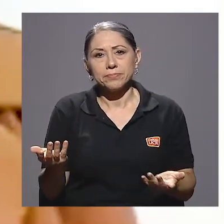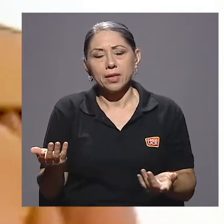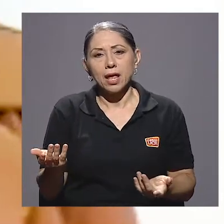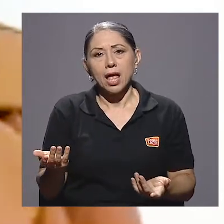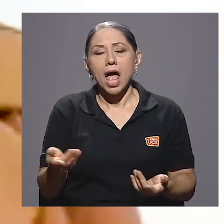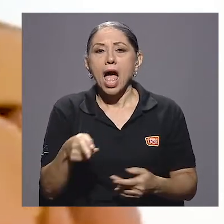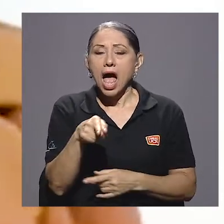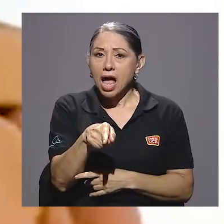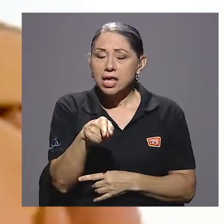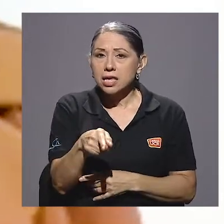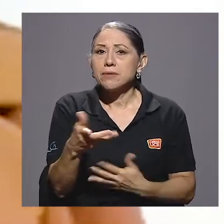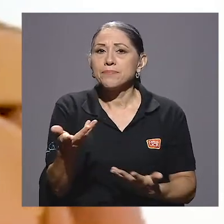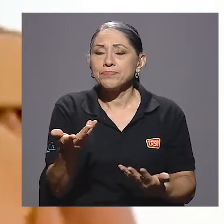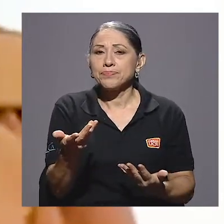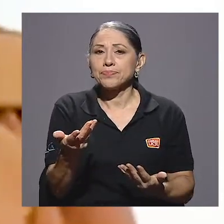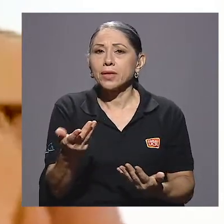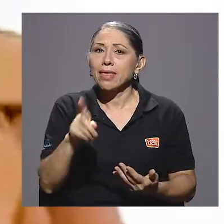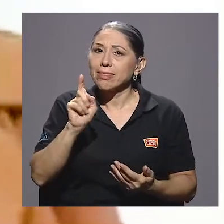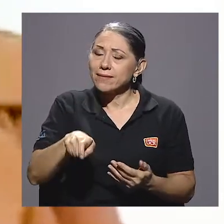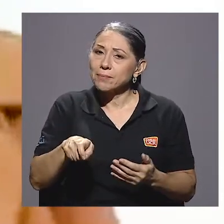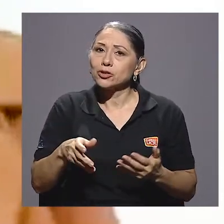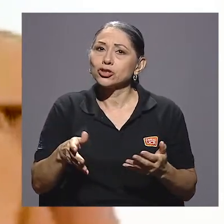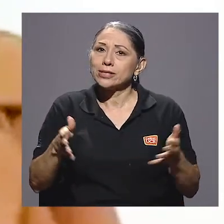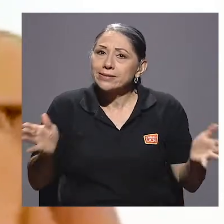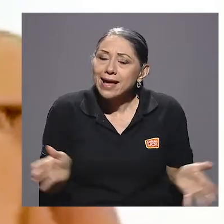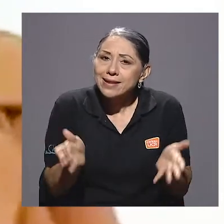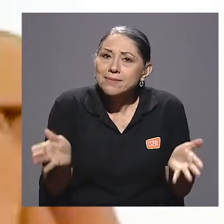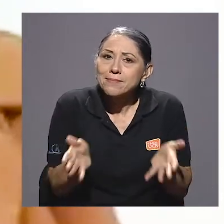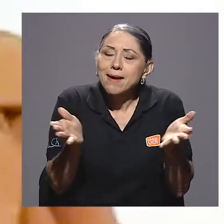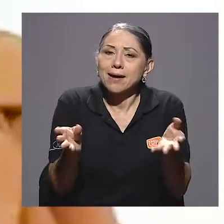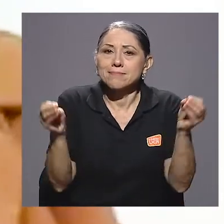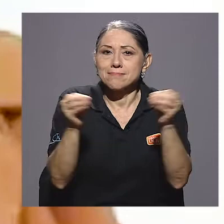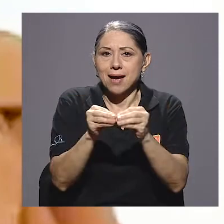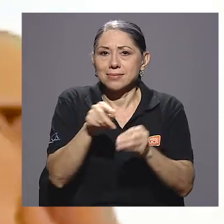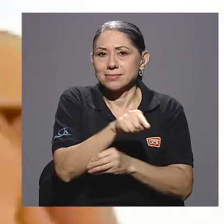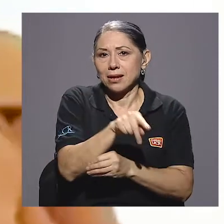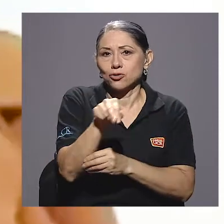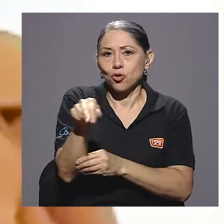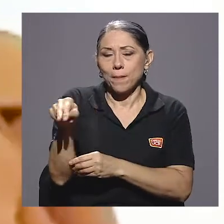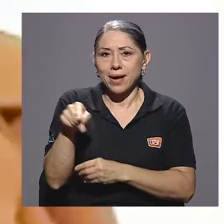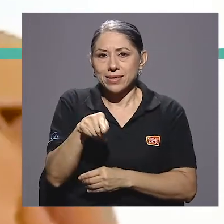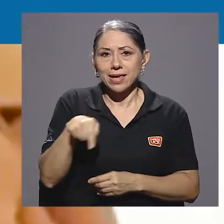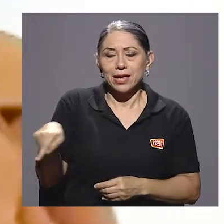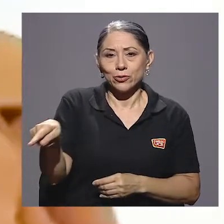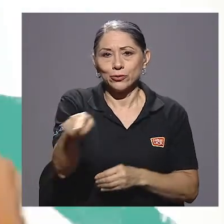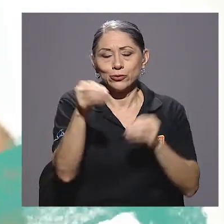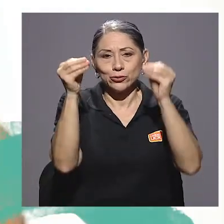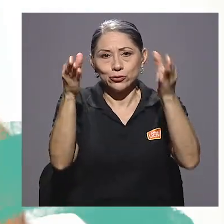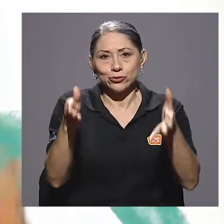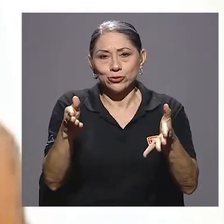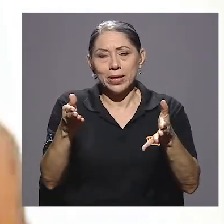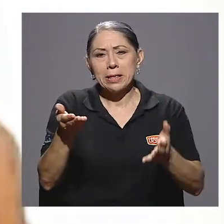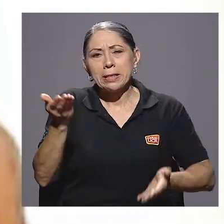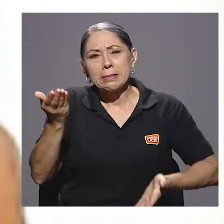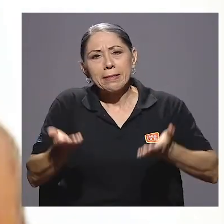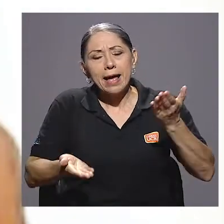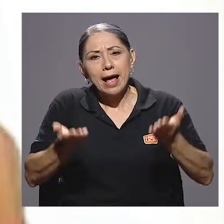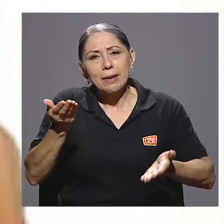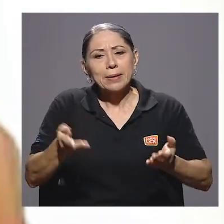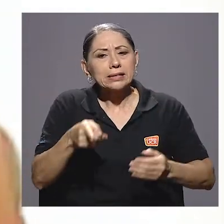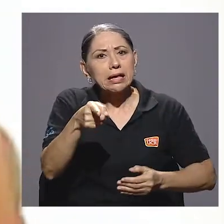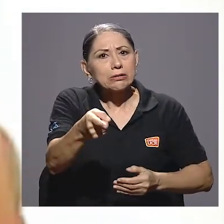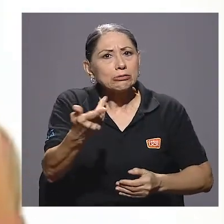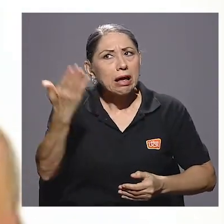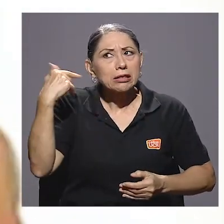¿verdad? Ahí pues tenemos que animarlos más a los compañeros, tal vez no